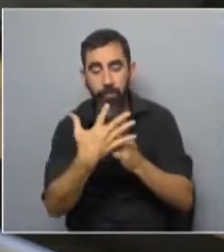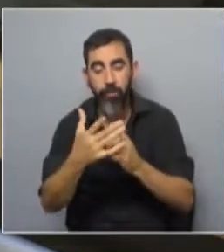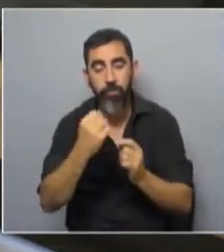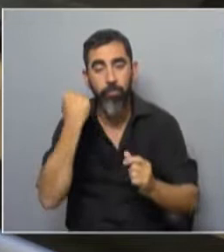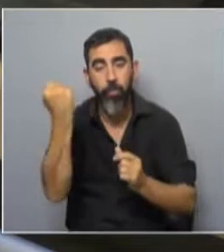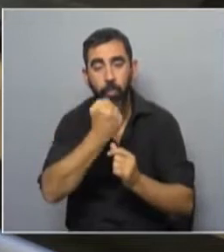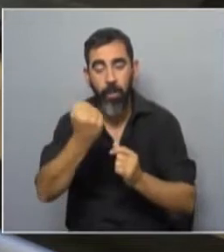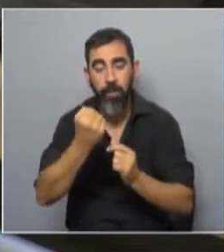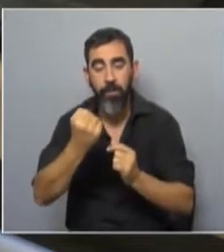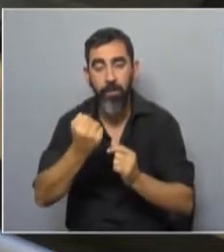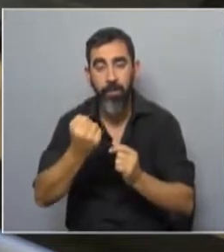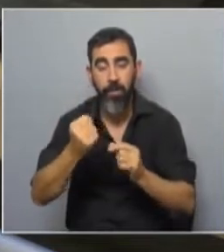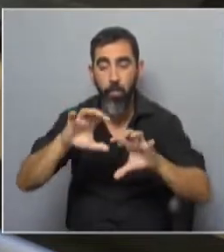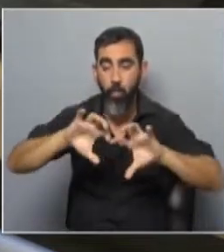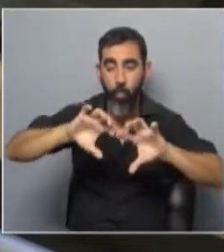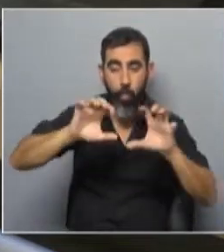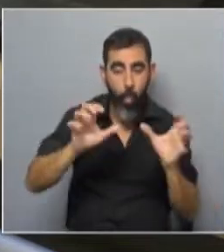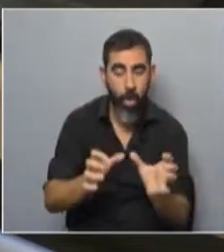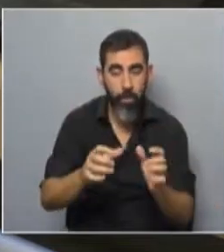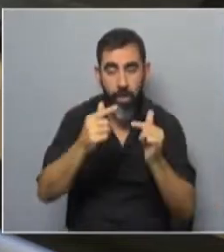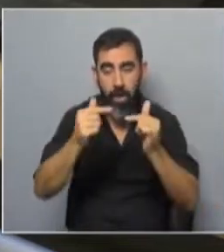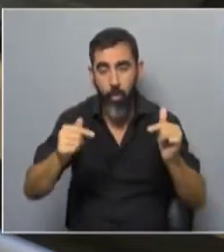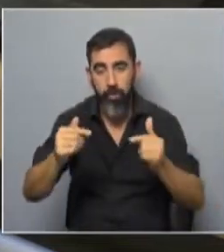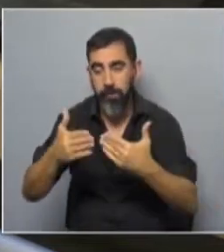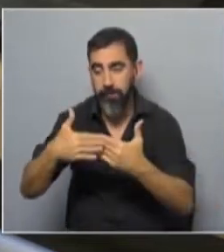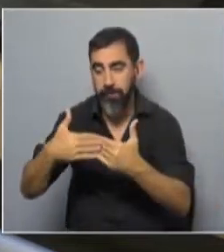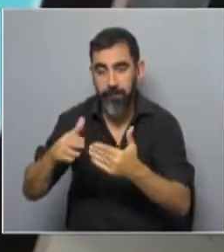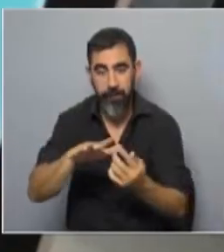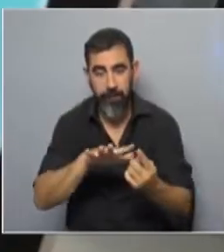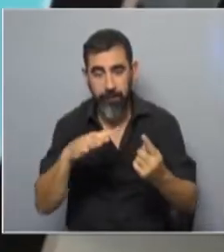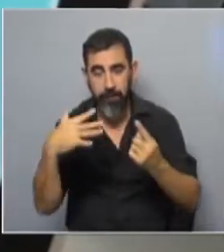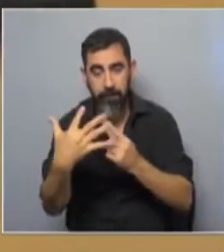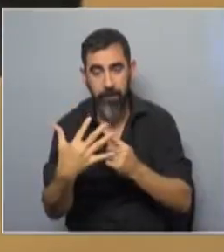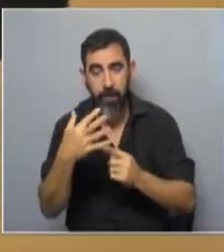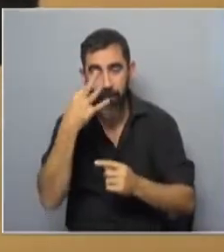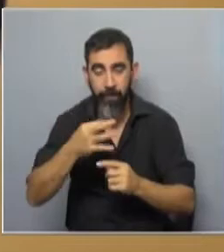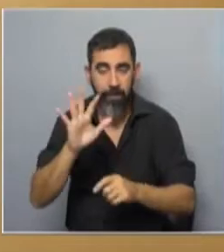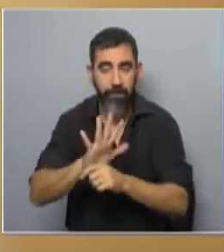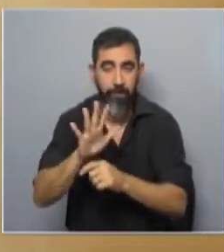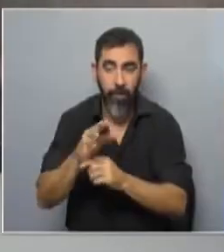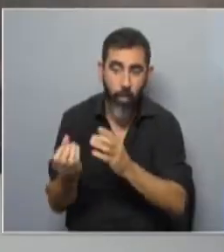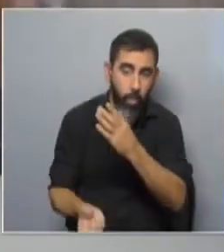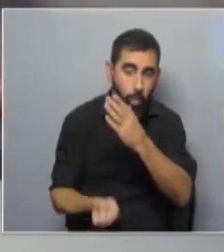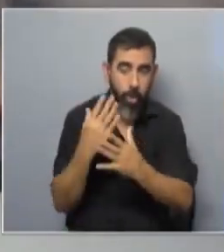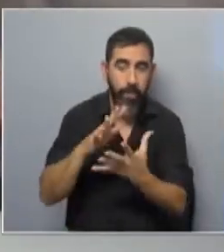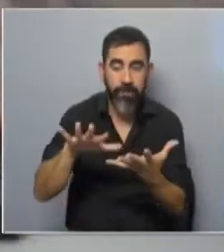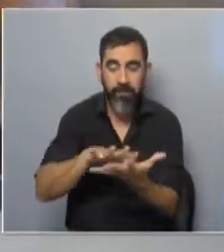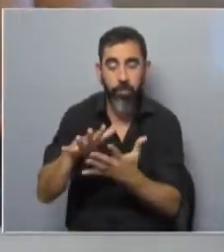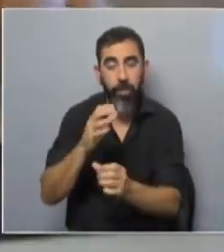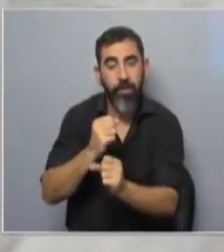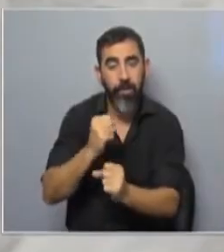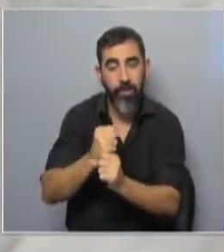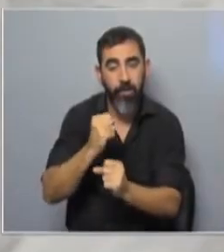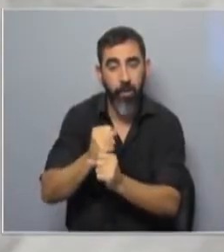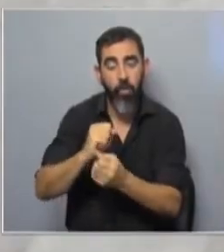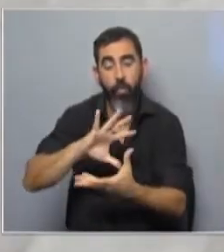y la distribución tanto de los muebles como de los elementos que allí están presentes genera como nuevas situaciones de trabajo, nuevas